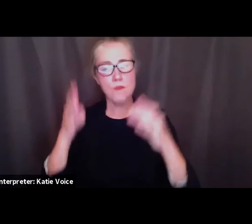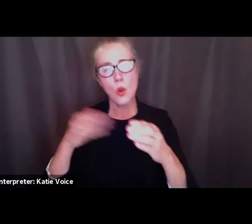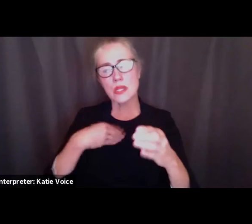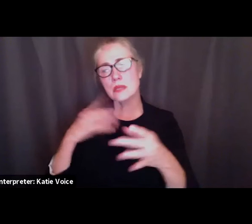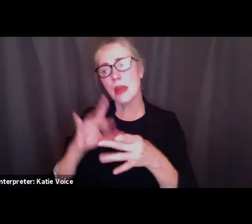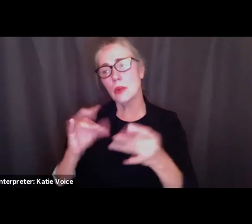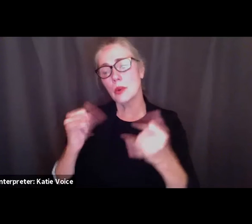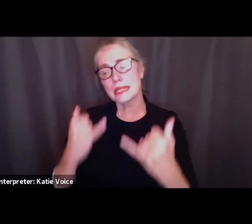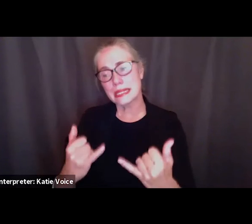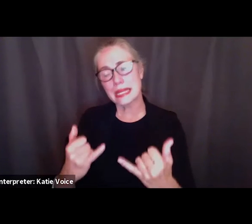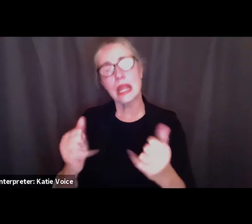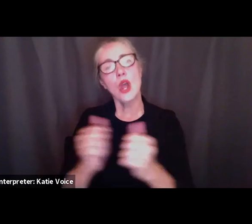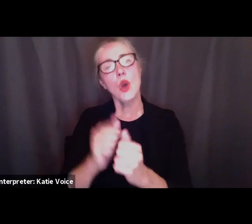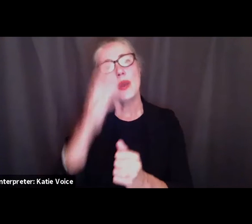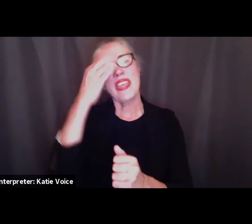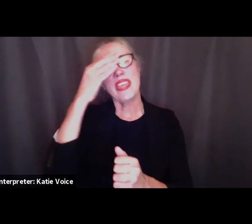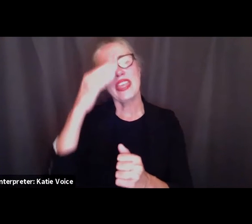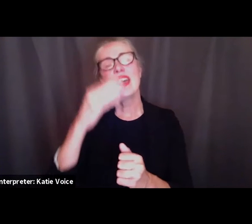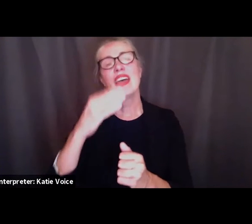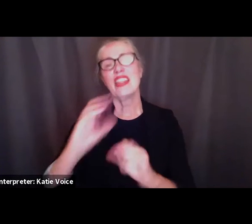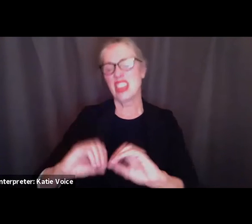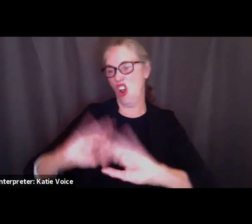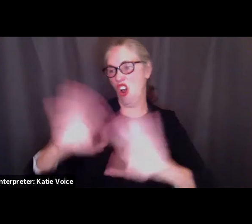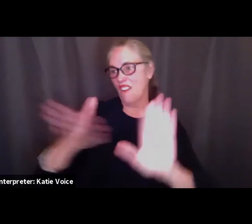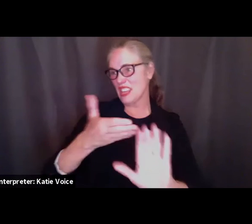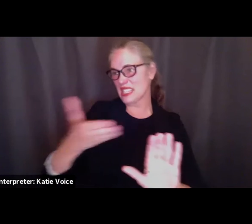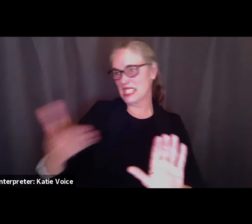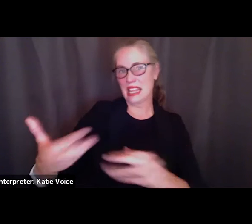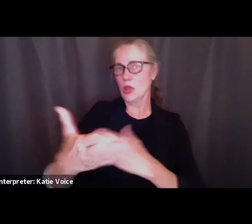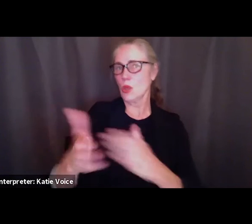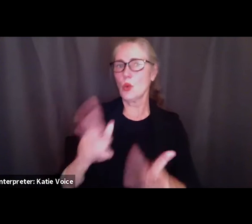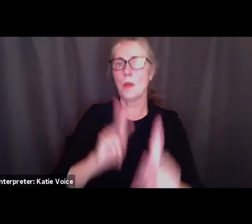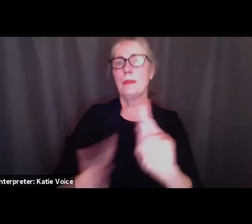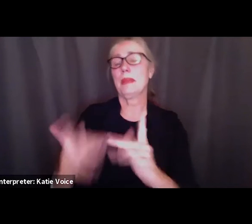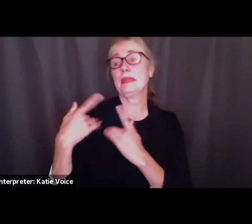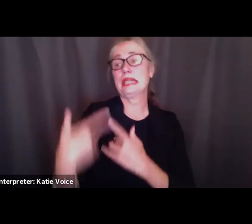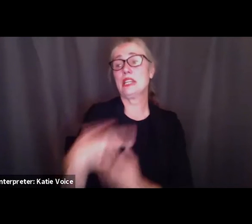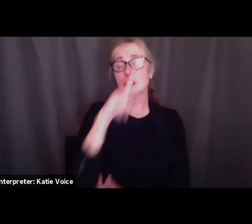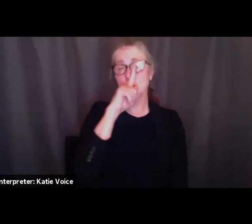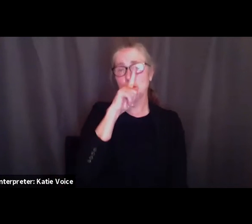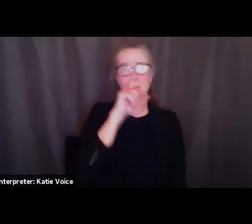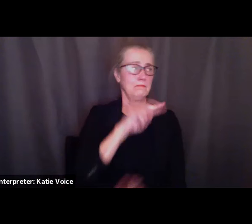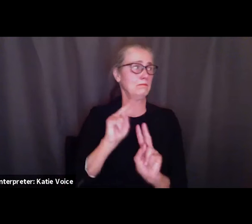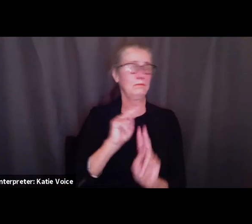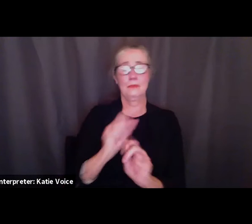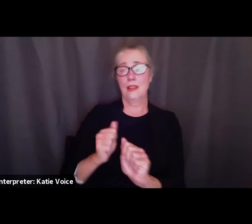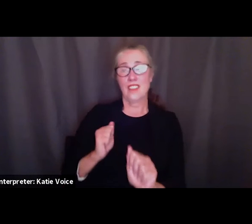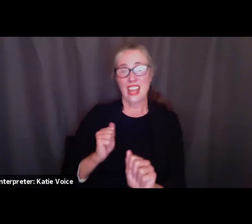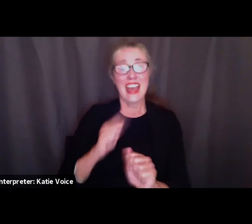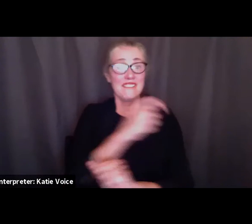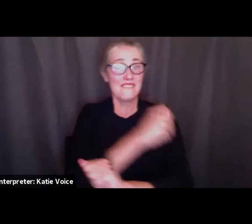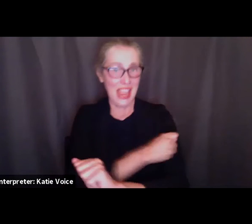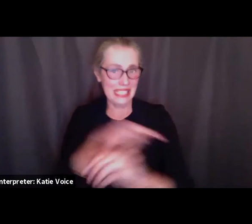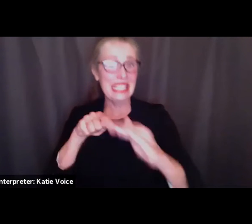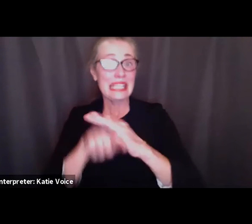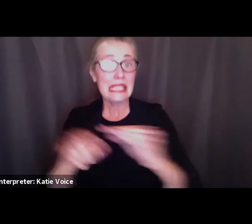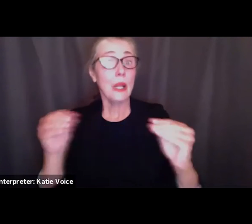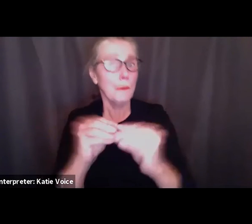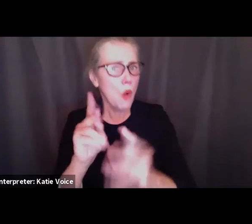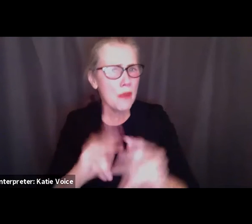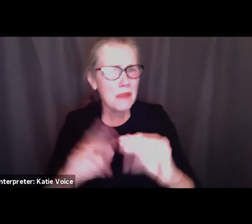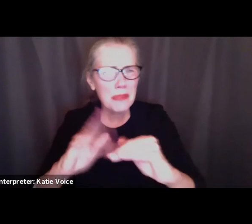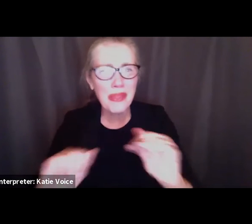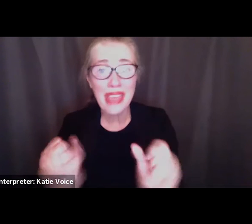a enfocarme hoy en lo que nadie quiere hablar, que las vacunas matan más